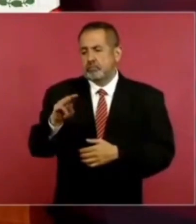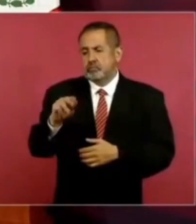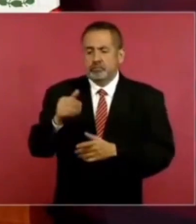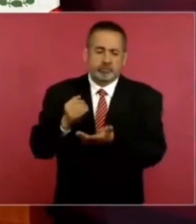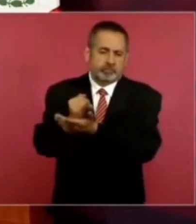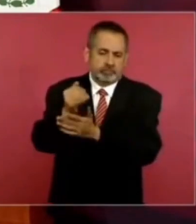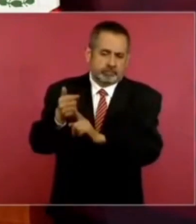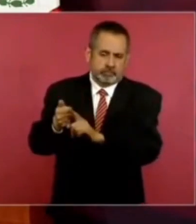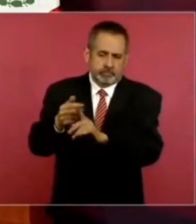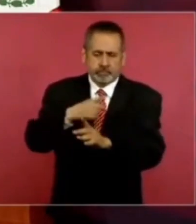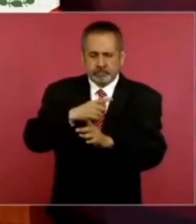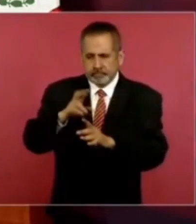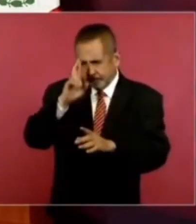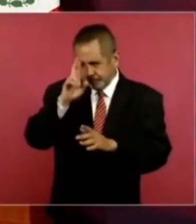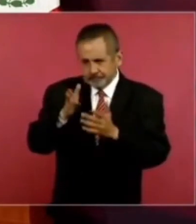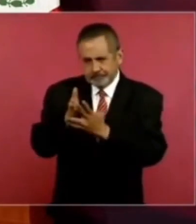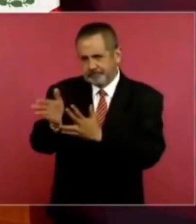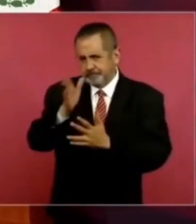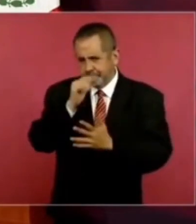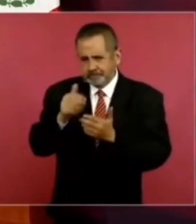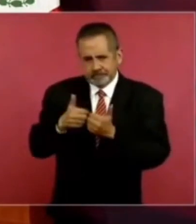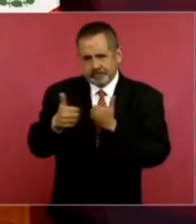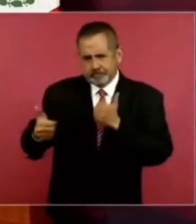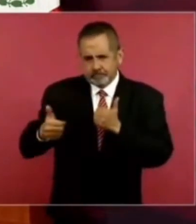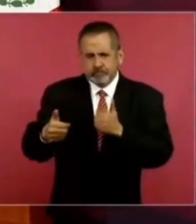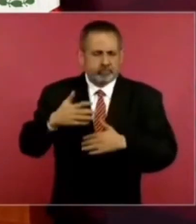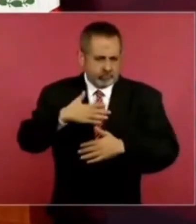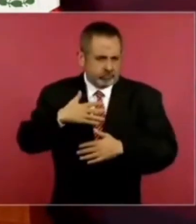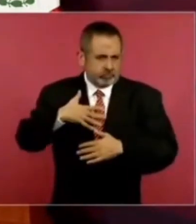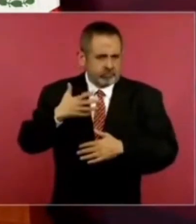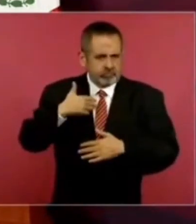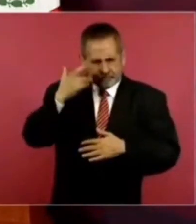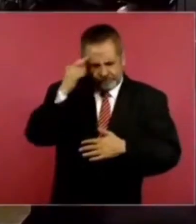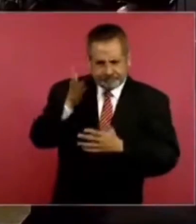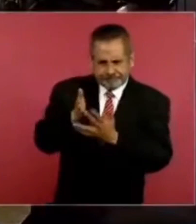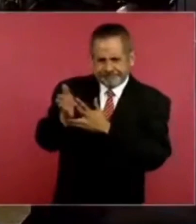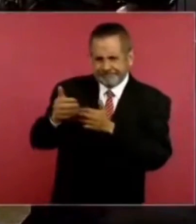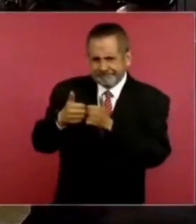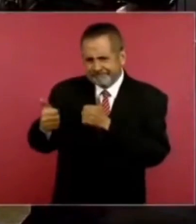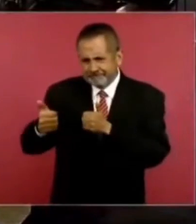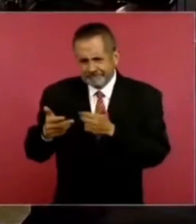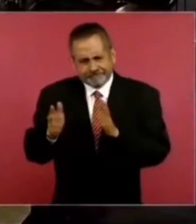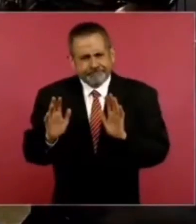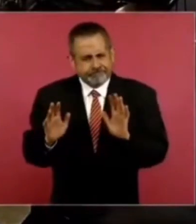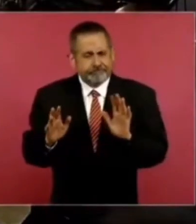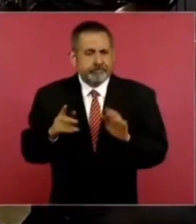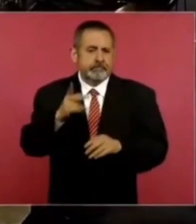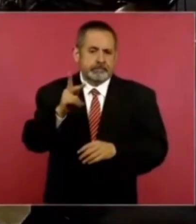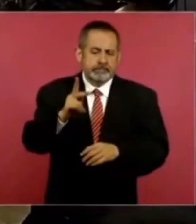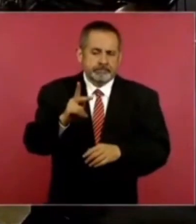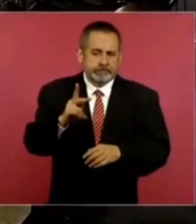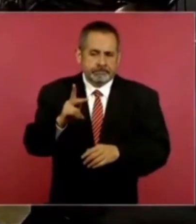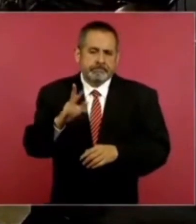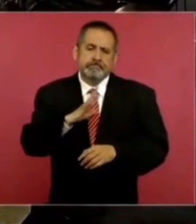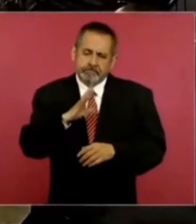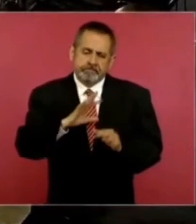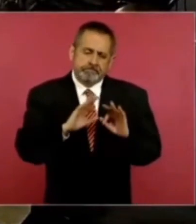y debe respetarse su autonomía. Claro. Yo soy partidario de eso, pero sí hay